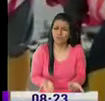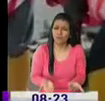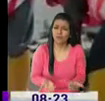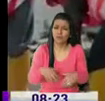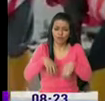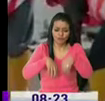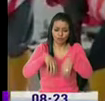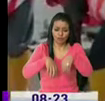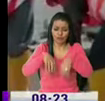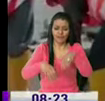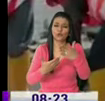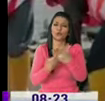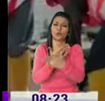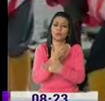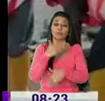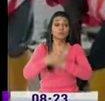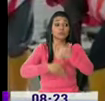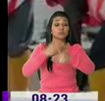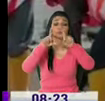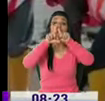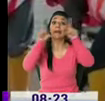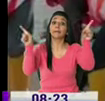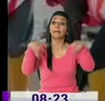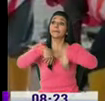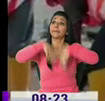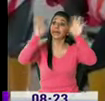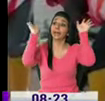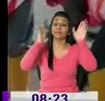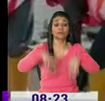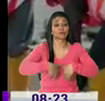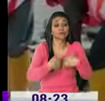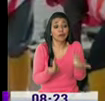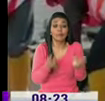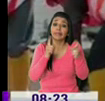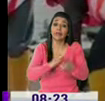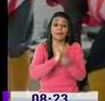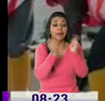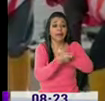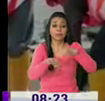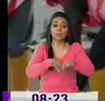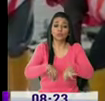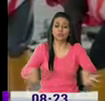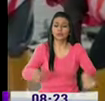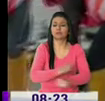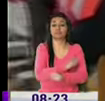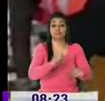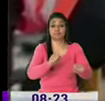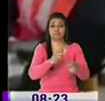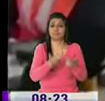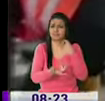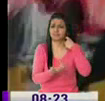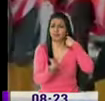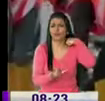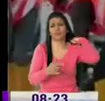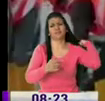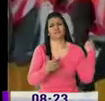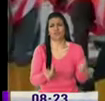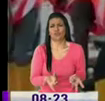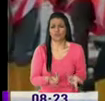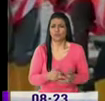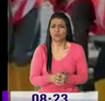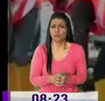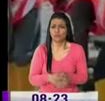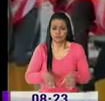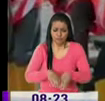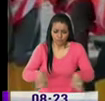ponen adoquín nuevo. Y algún funcionario, no, pues había que cambiar las tuberías. Miren, y ahí está. Tuberías